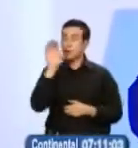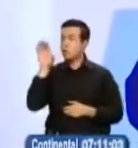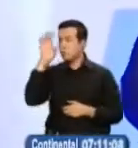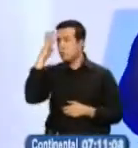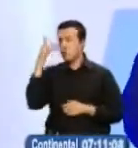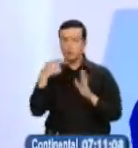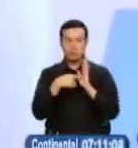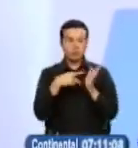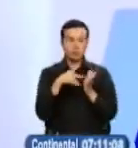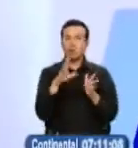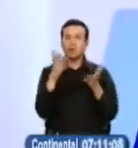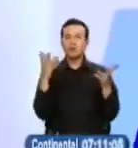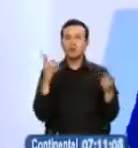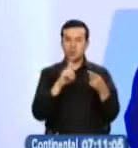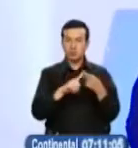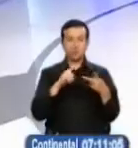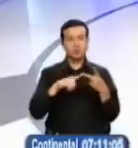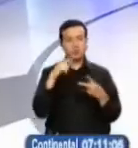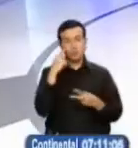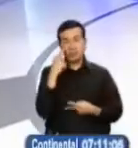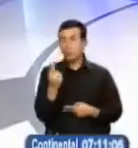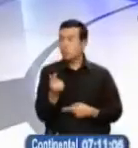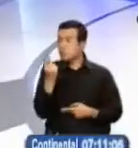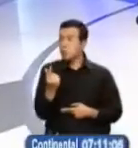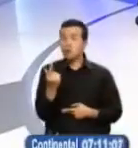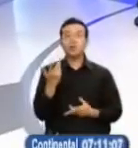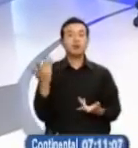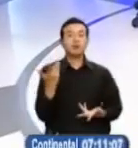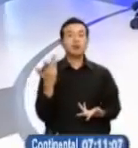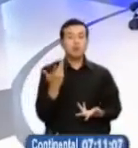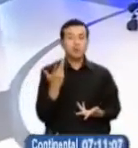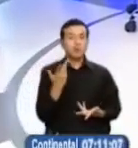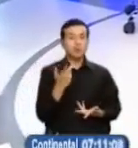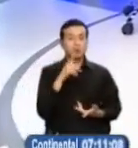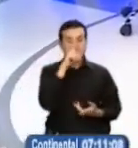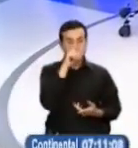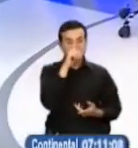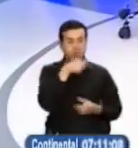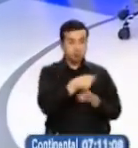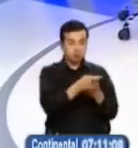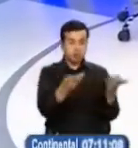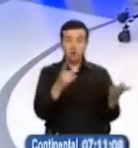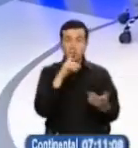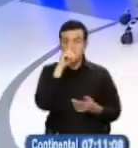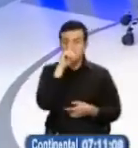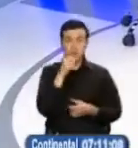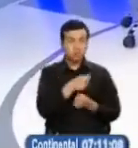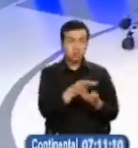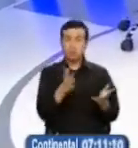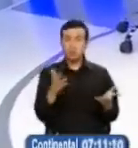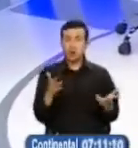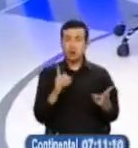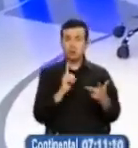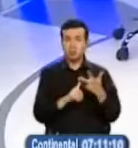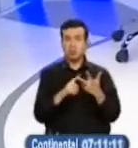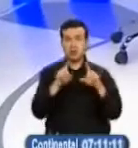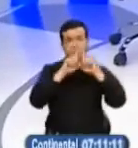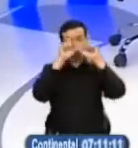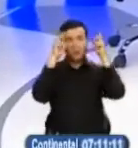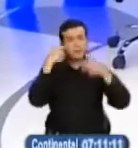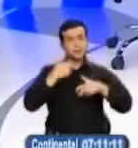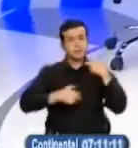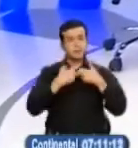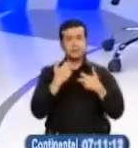los trabajadores porque no se pueden ver las utilidades que se pueden distribuir entre los trabajadores, y afectan también a los empresarios porque hay